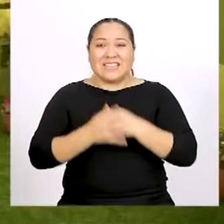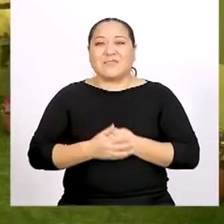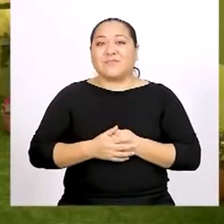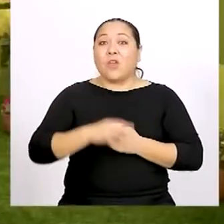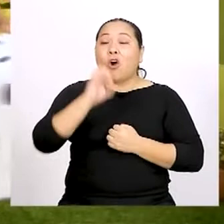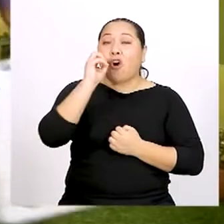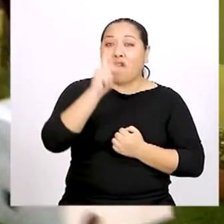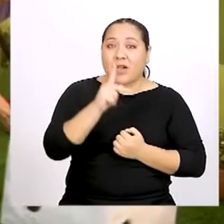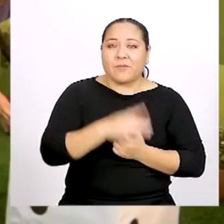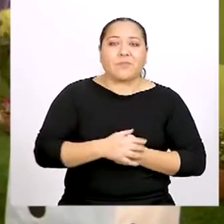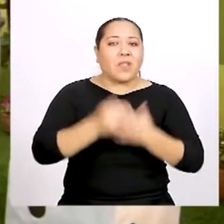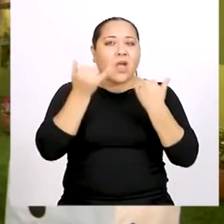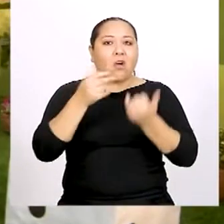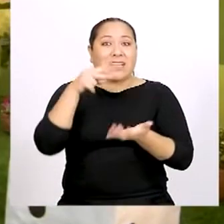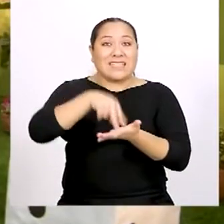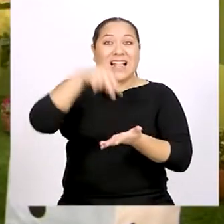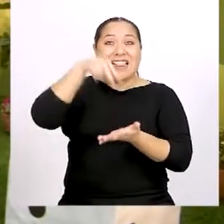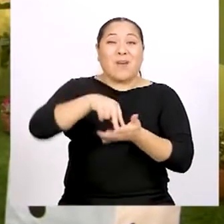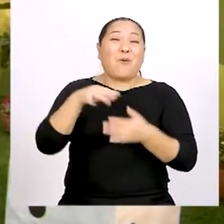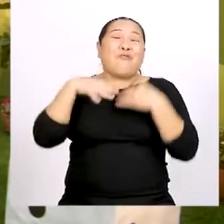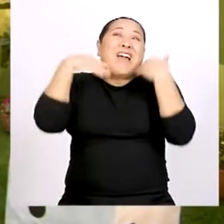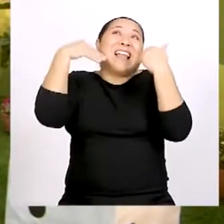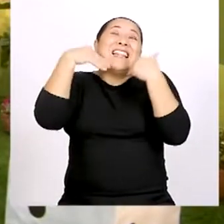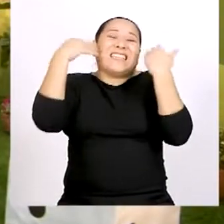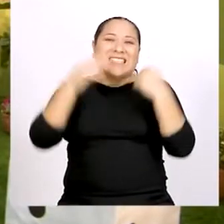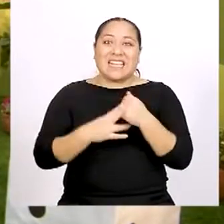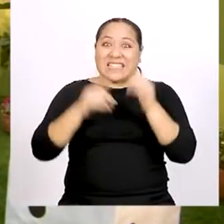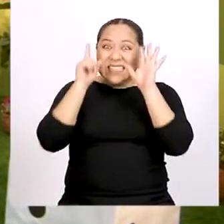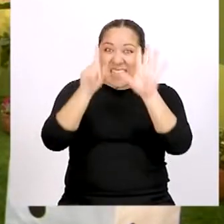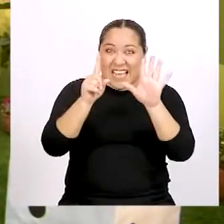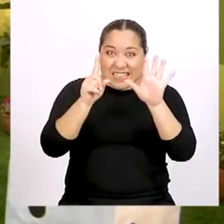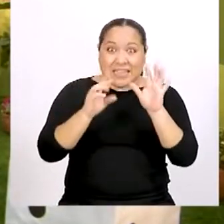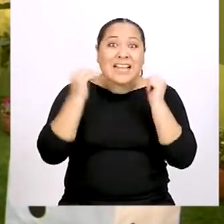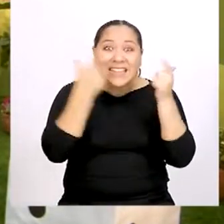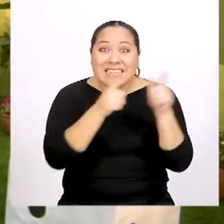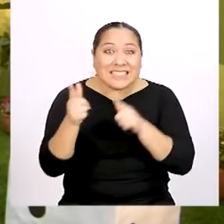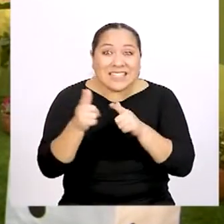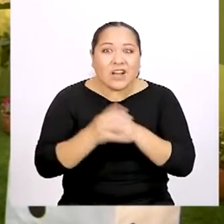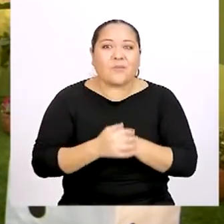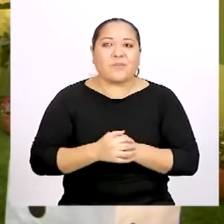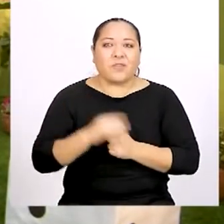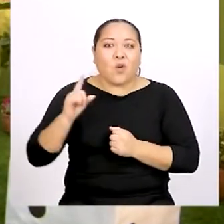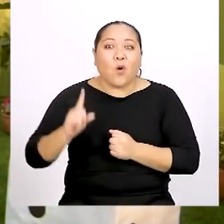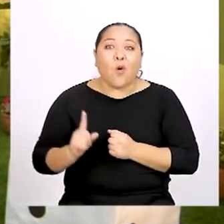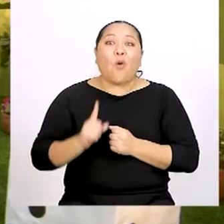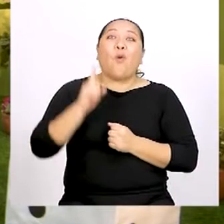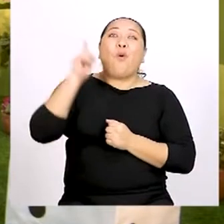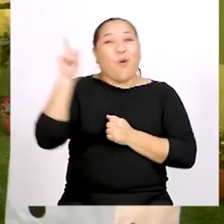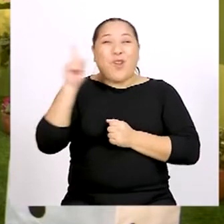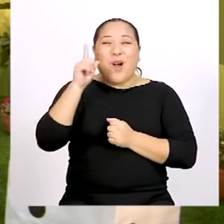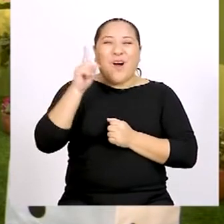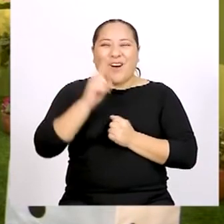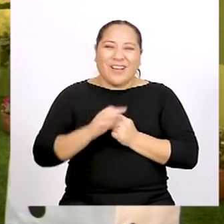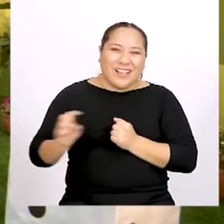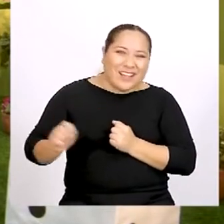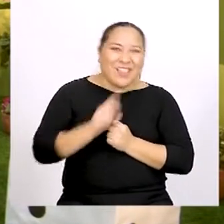1, 2, 3, 4, 5 y 6. ¡Sí! ¡Son 6 veces! Muy bien. Ahora saltamos de alegría 6 veces. ¿Listo? ¡Va!